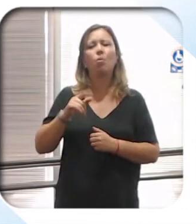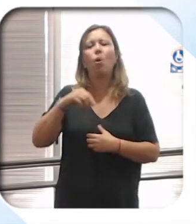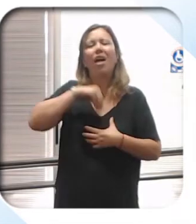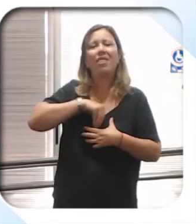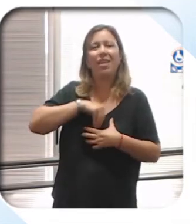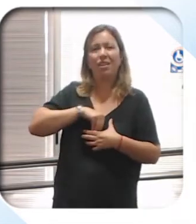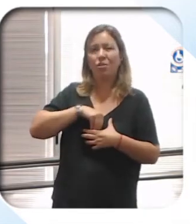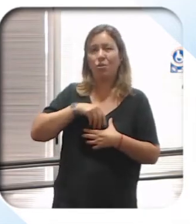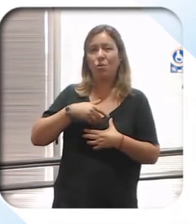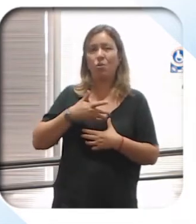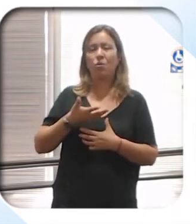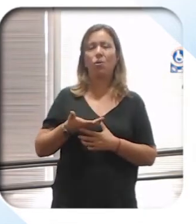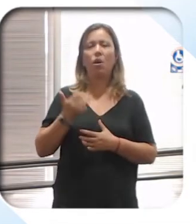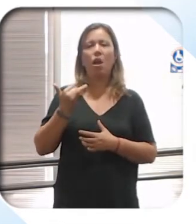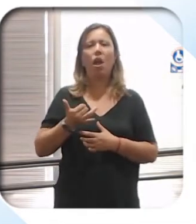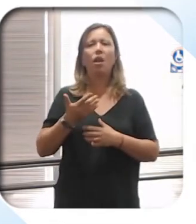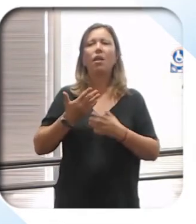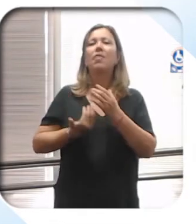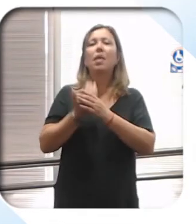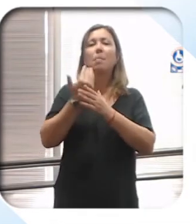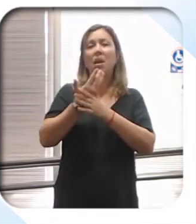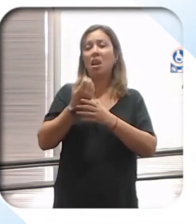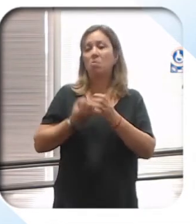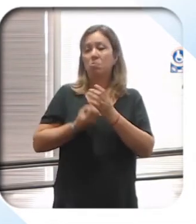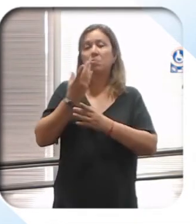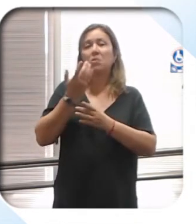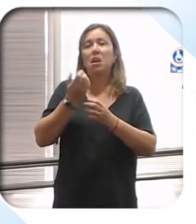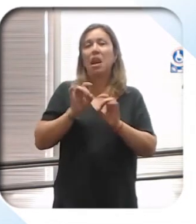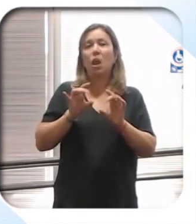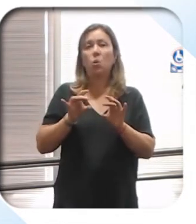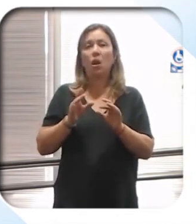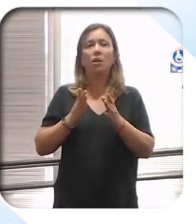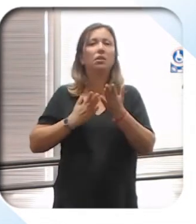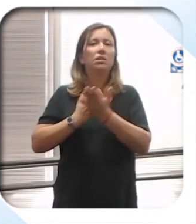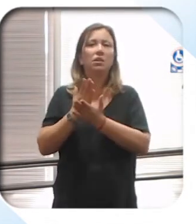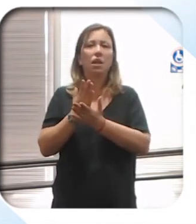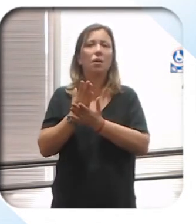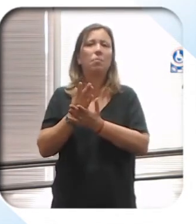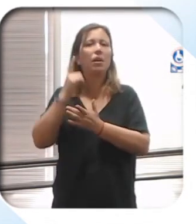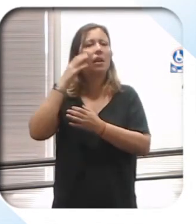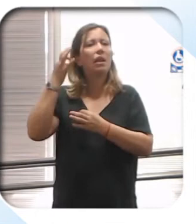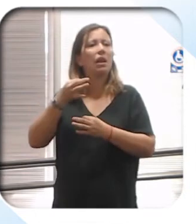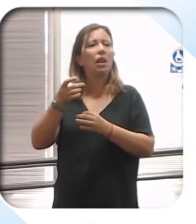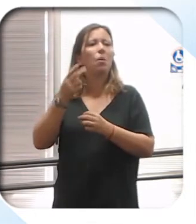orgánico. Tiene erecciones matinales y espontáneas, lo cual casi siempre descarta la etiología orgánica de la